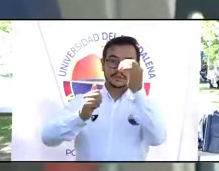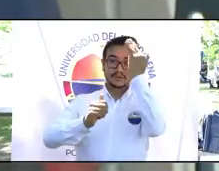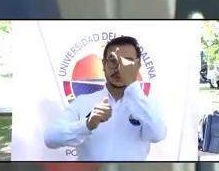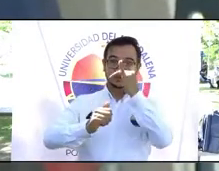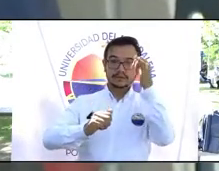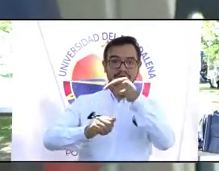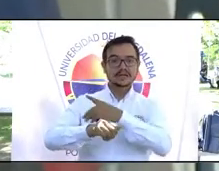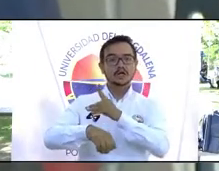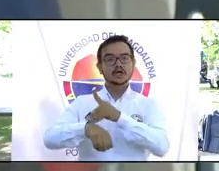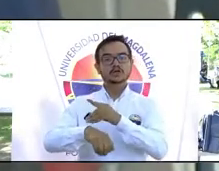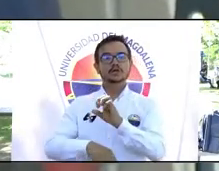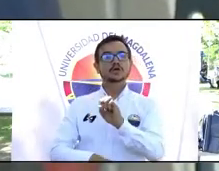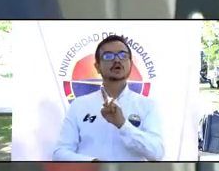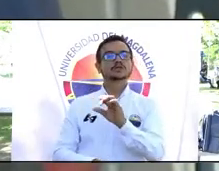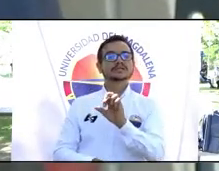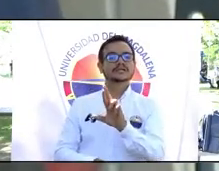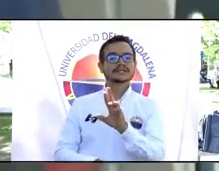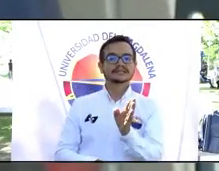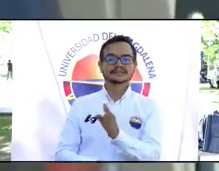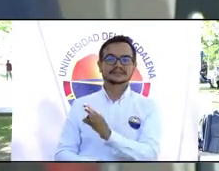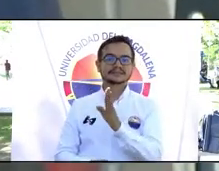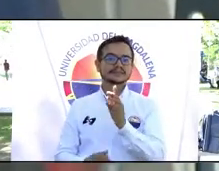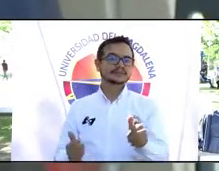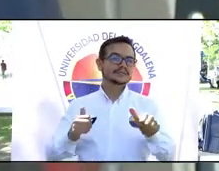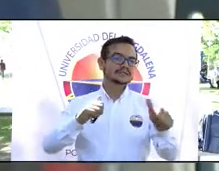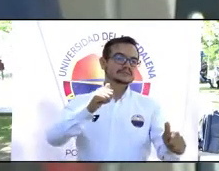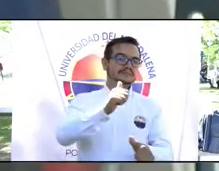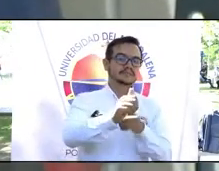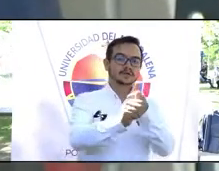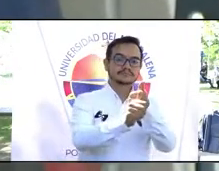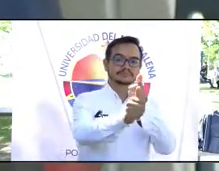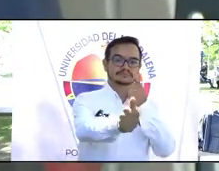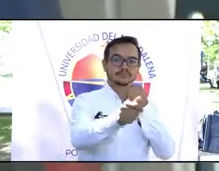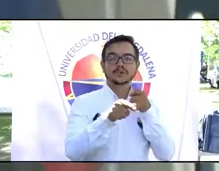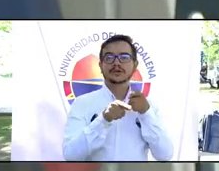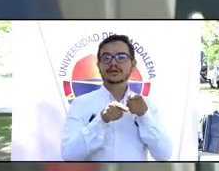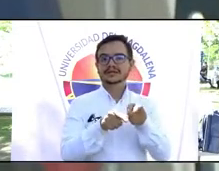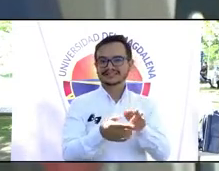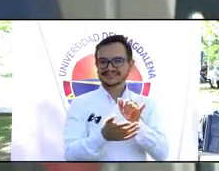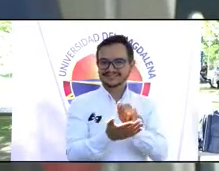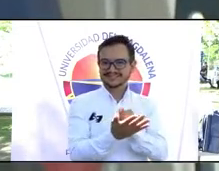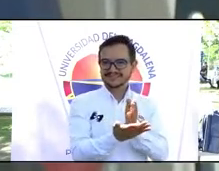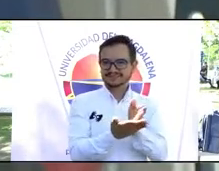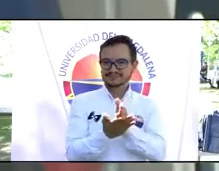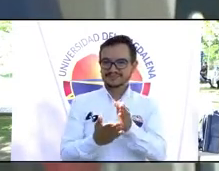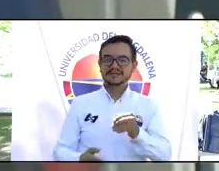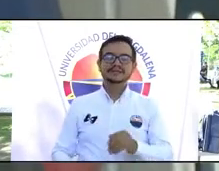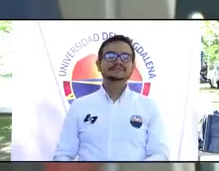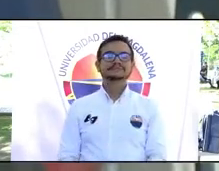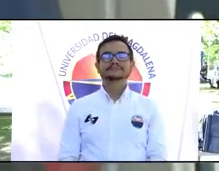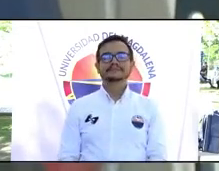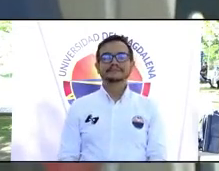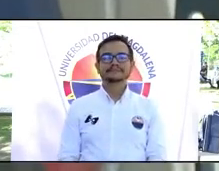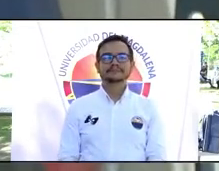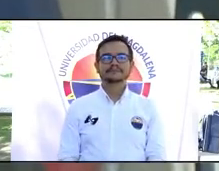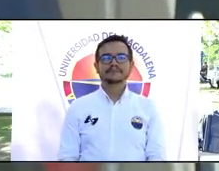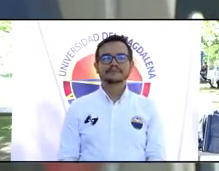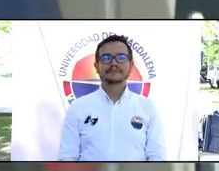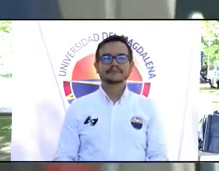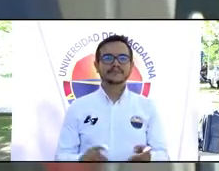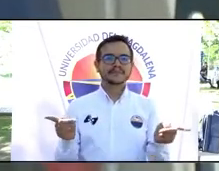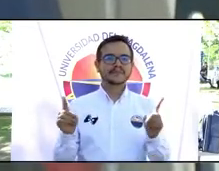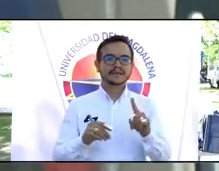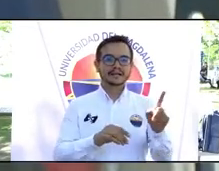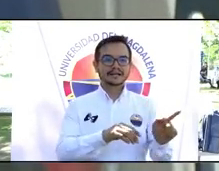Oscar García, a la vicerrectora de Extensión y Proyección Social, doctora Ivette Noriega, a nuestra decana